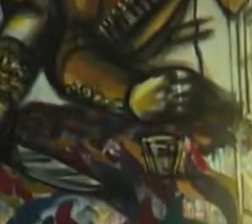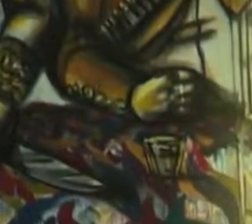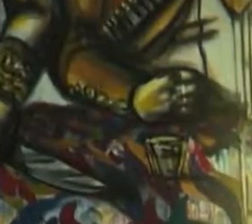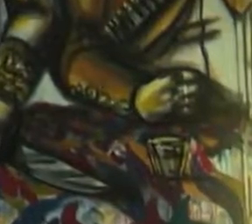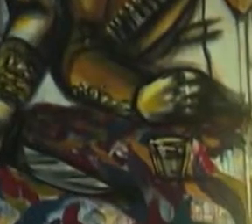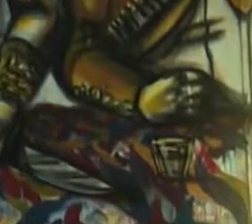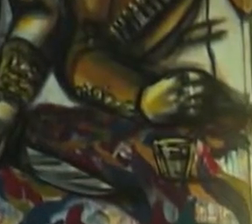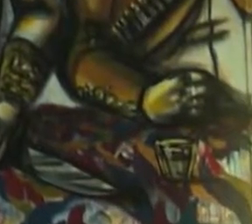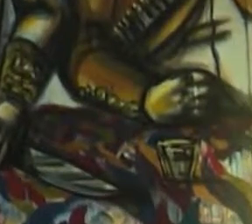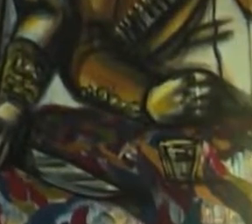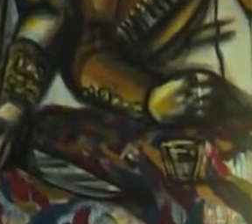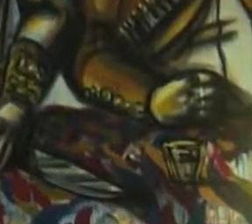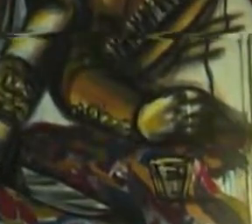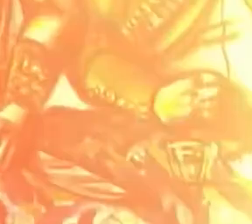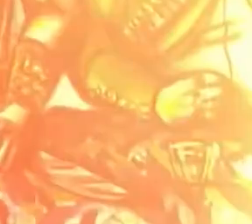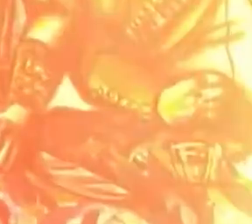con verlo.